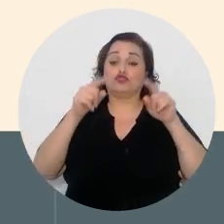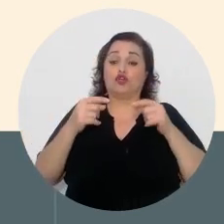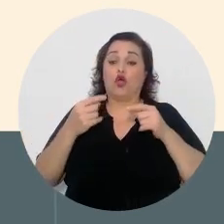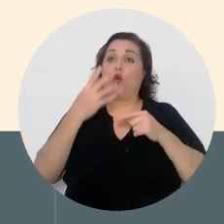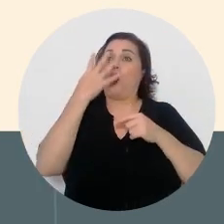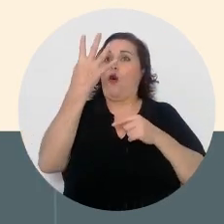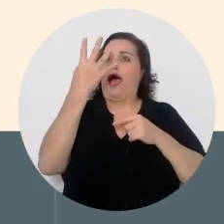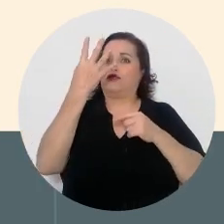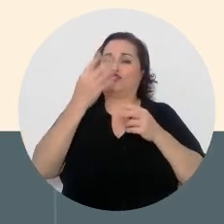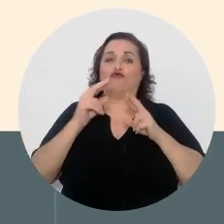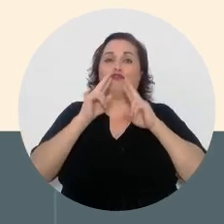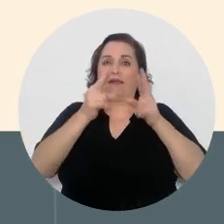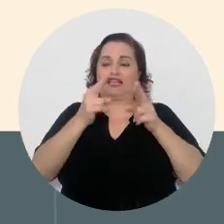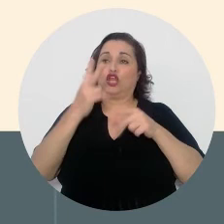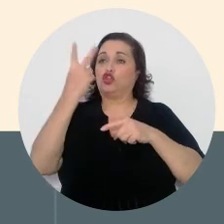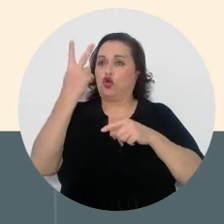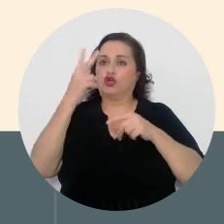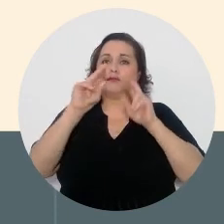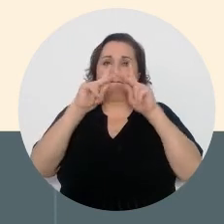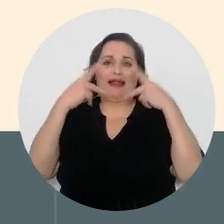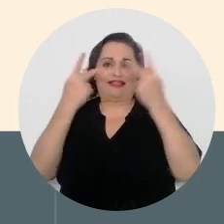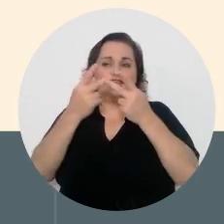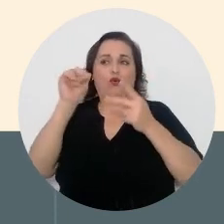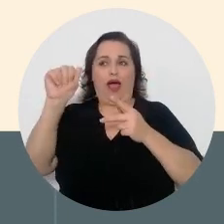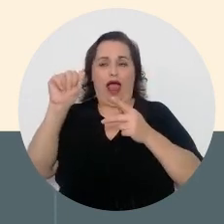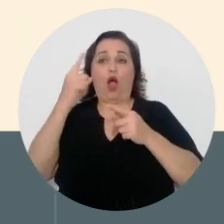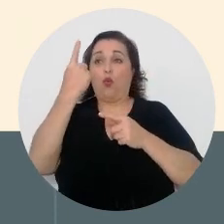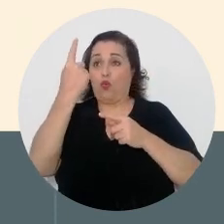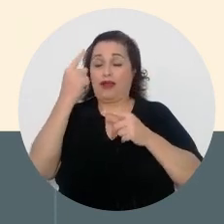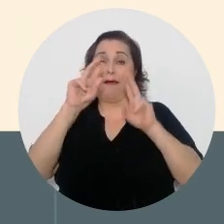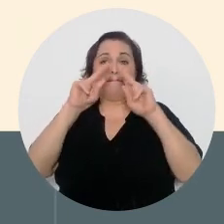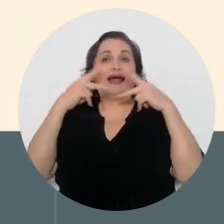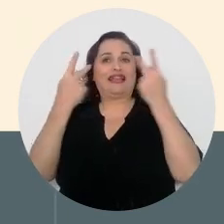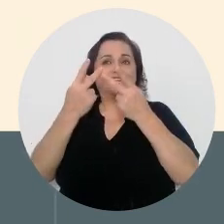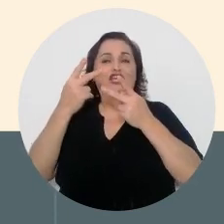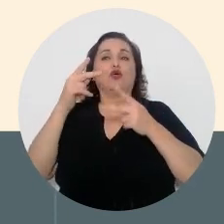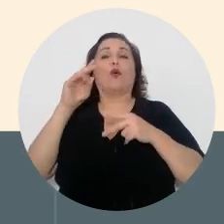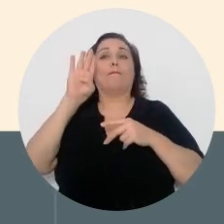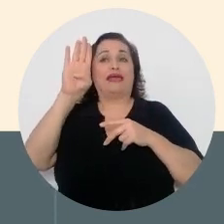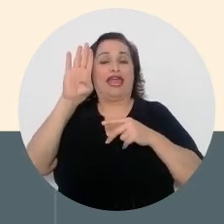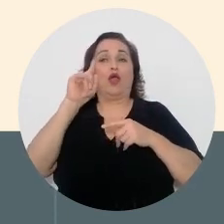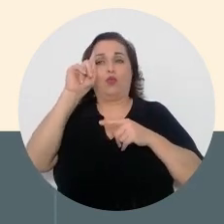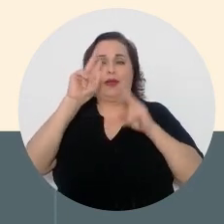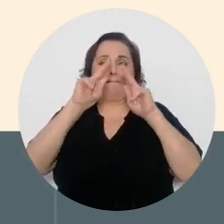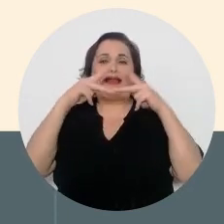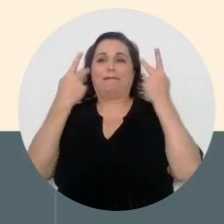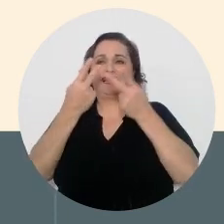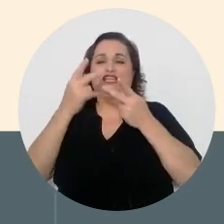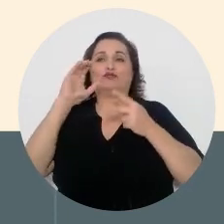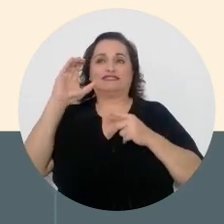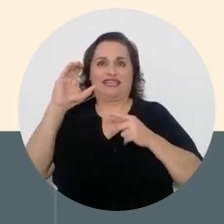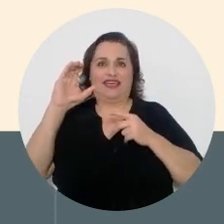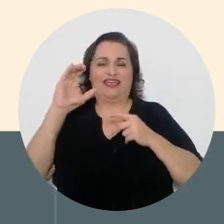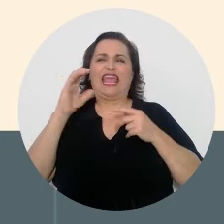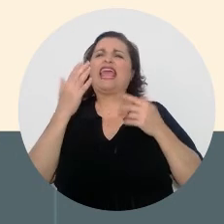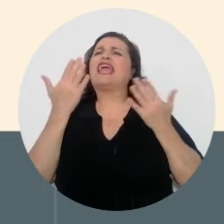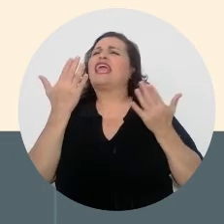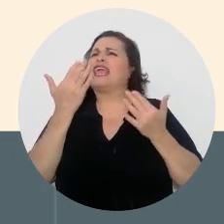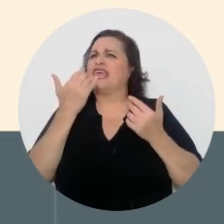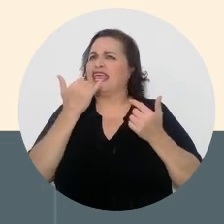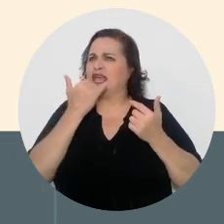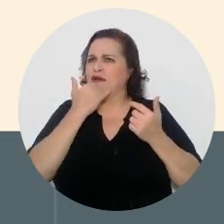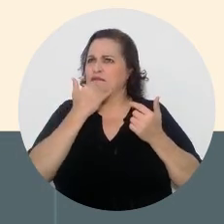logramos distribuir 4 curules, 2 para el partido A, 1 para el partido B y 1 para el partido